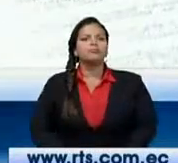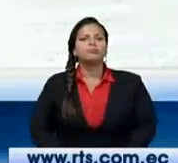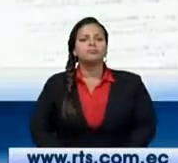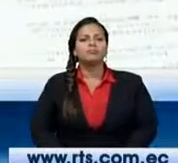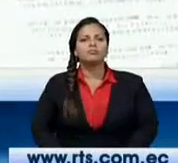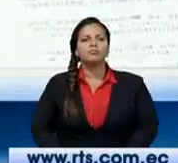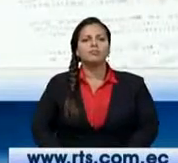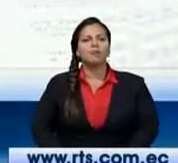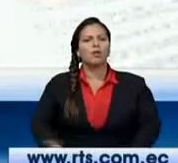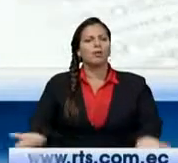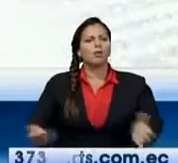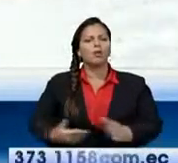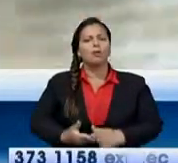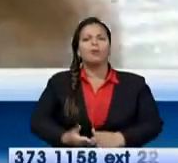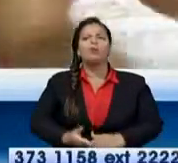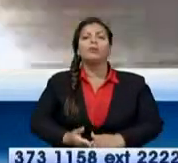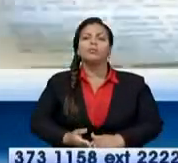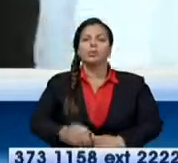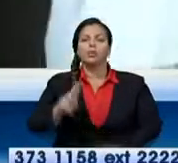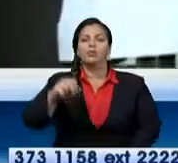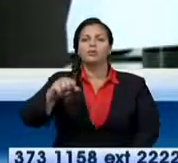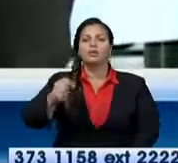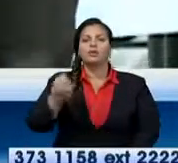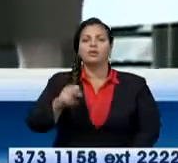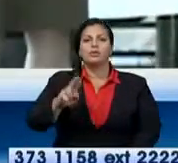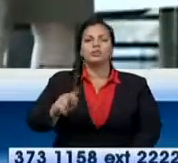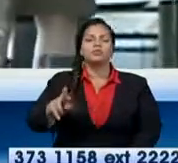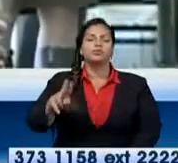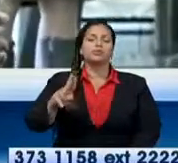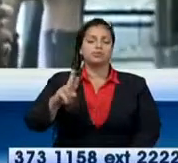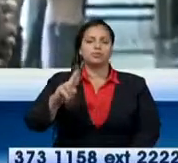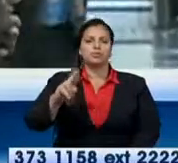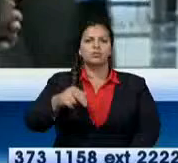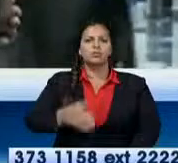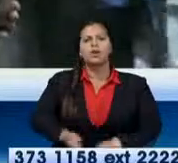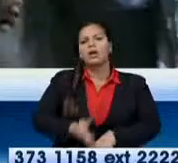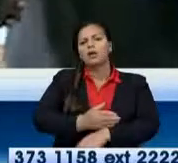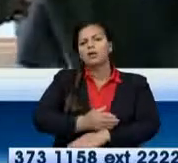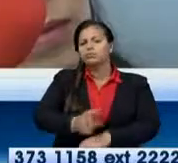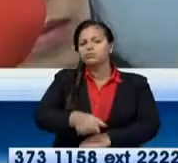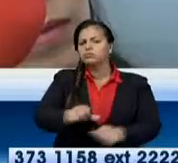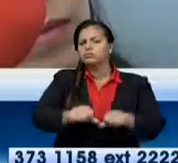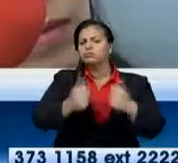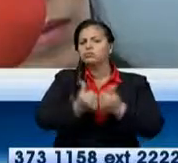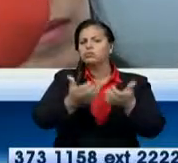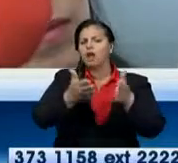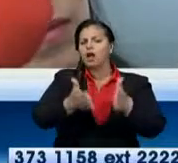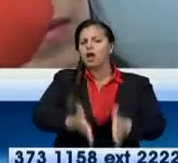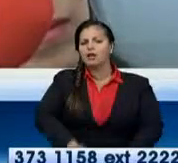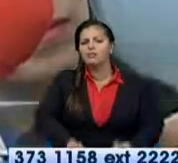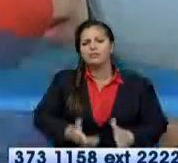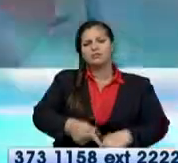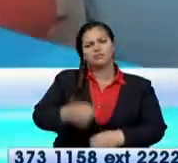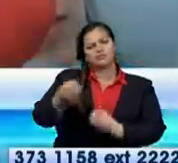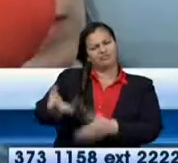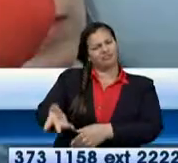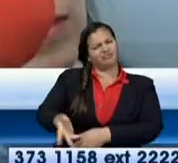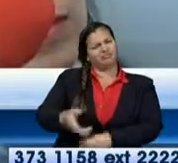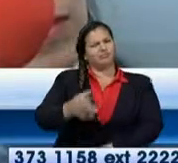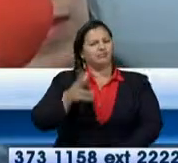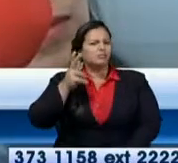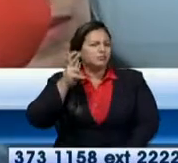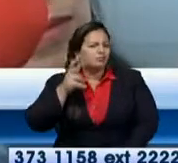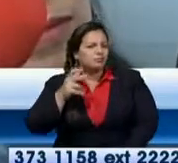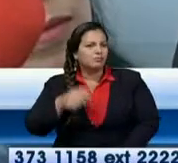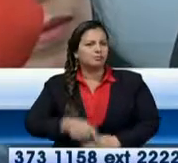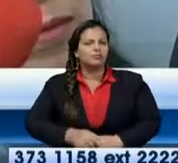regionales, como la UNASUR o la CELAC. Esto es refutado por la asambleísta de país. No van a querer que cualquier conflicto se resuelva en